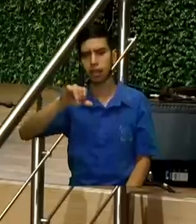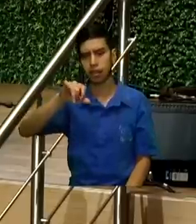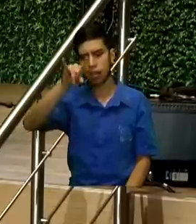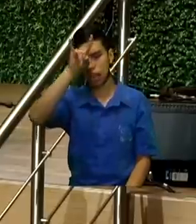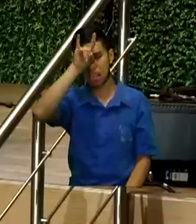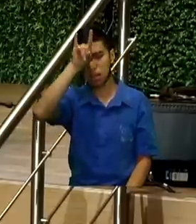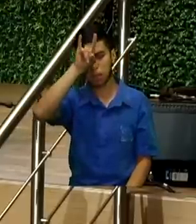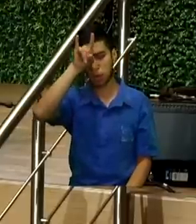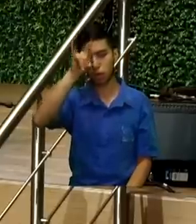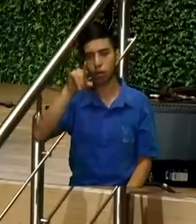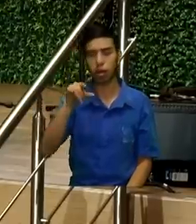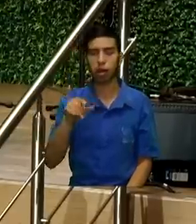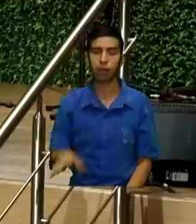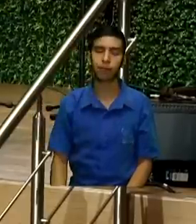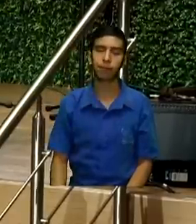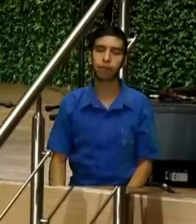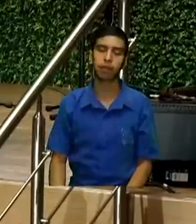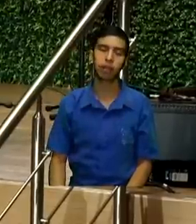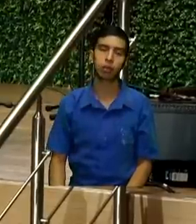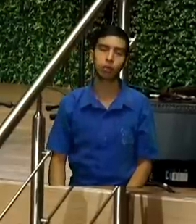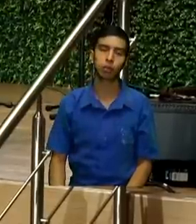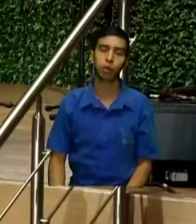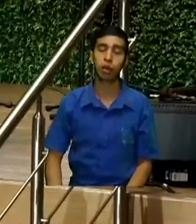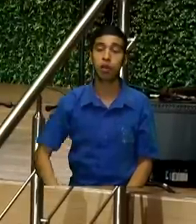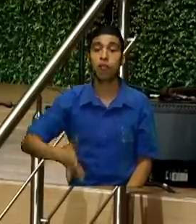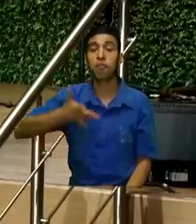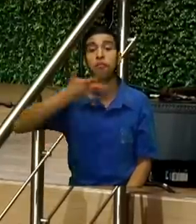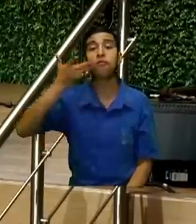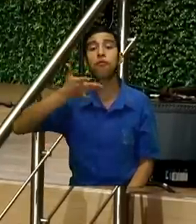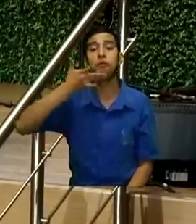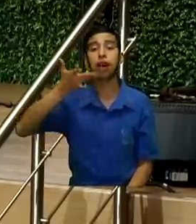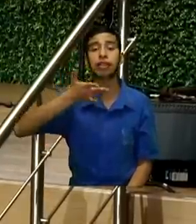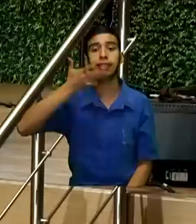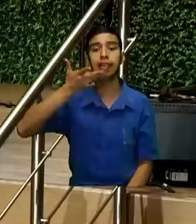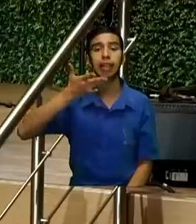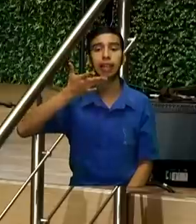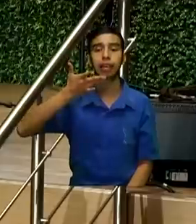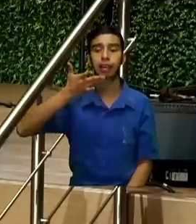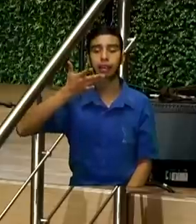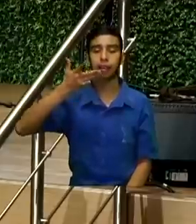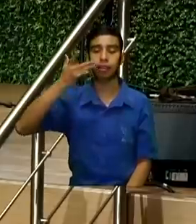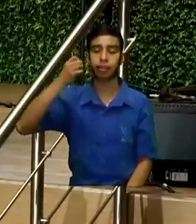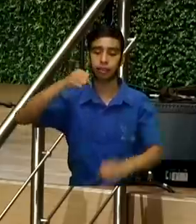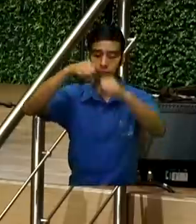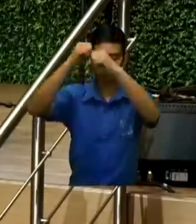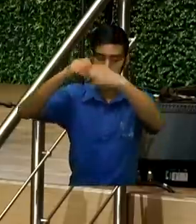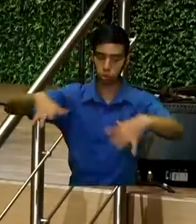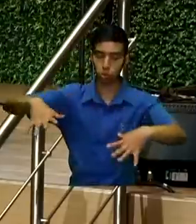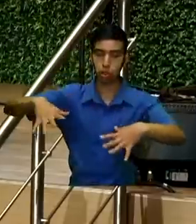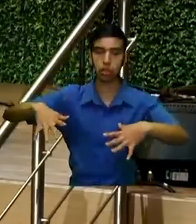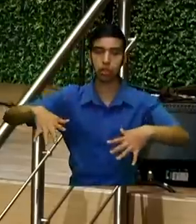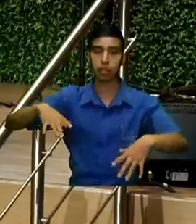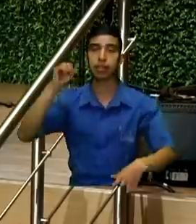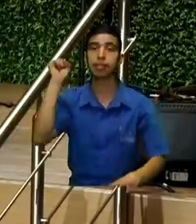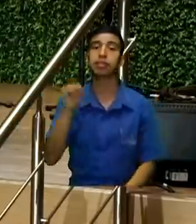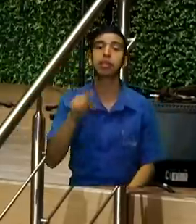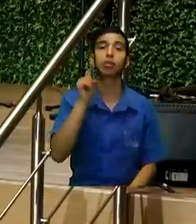ser fácilmente derrotadas. Oye lo que te estoy diciendo, fácilmente derrotadas. Si derrotas esto primero.